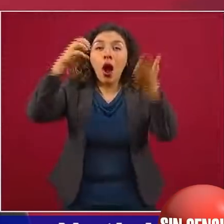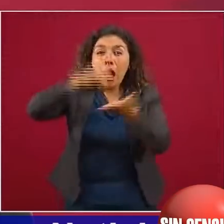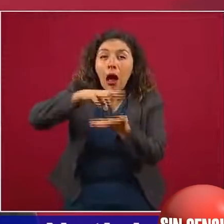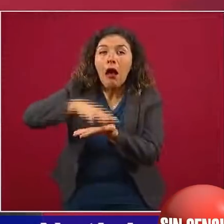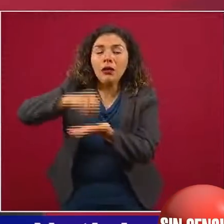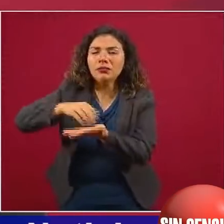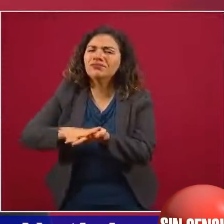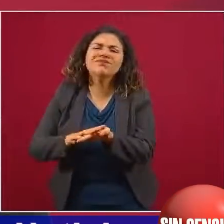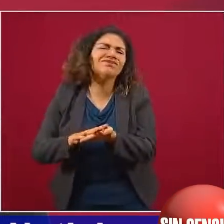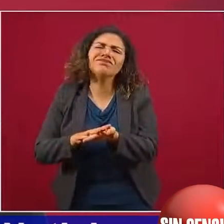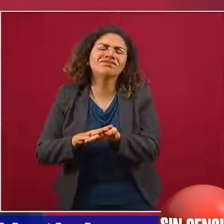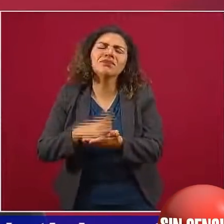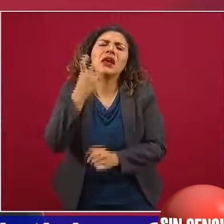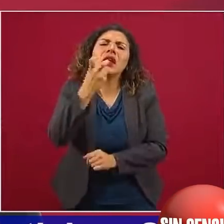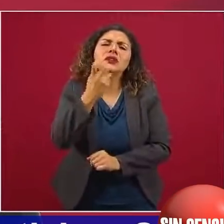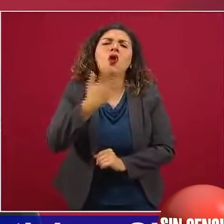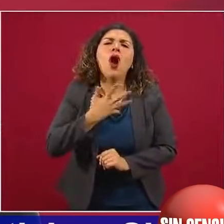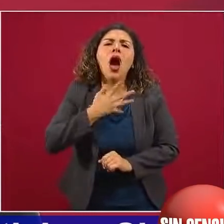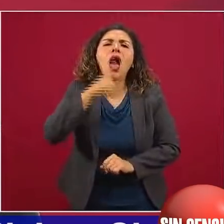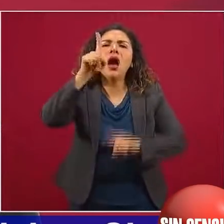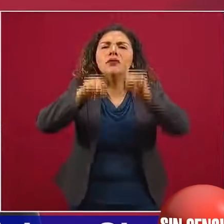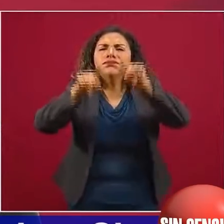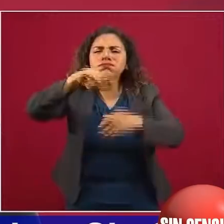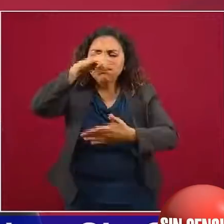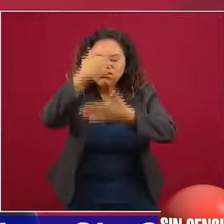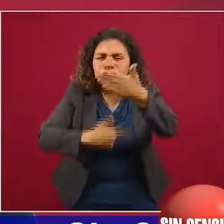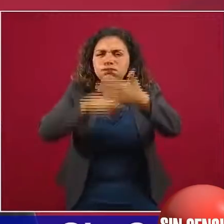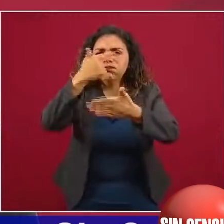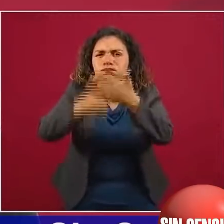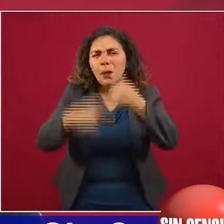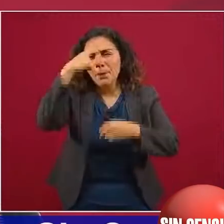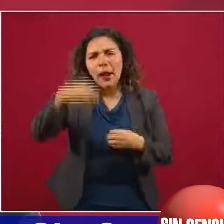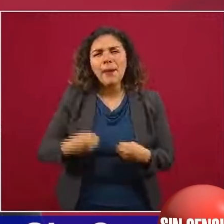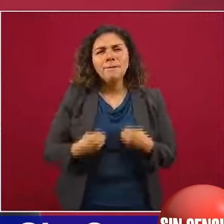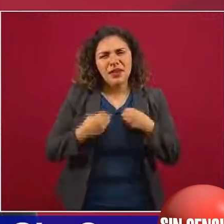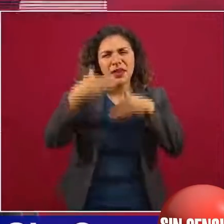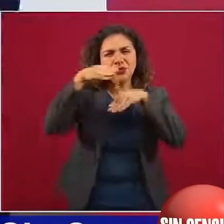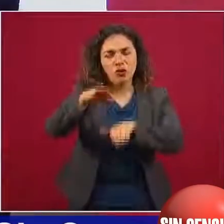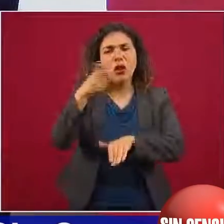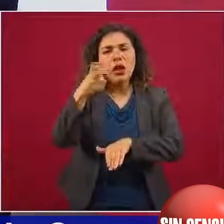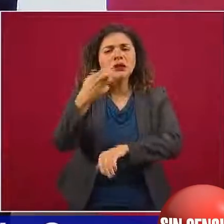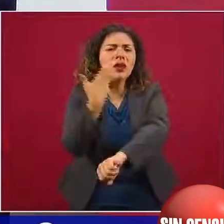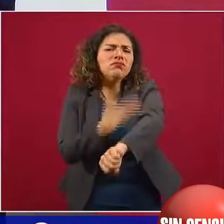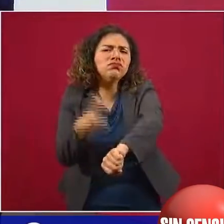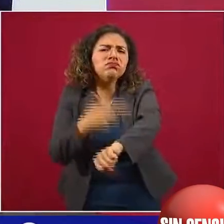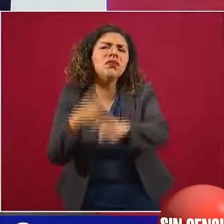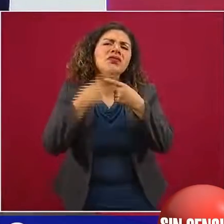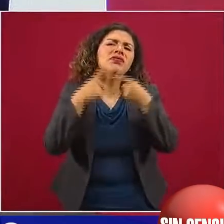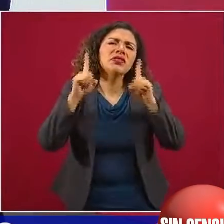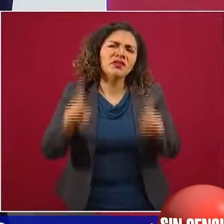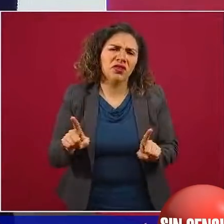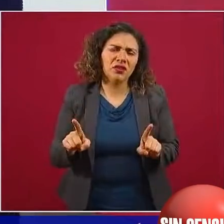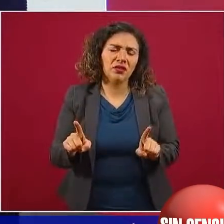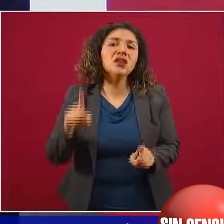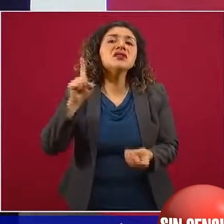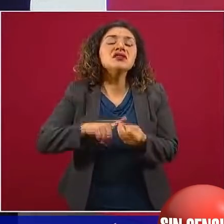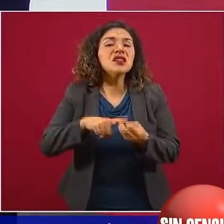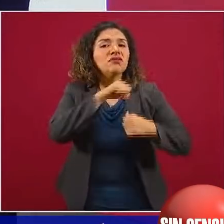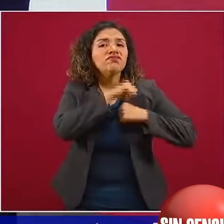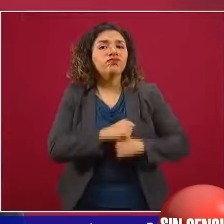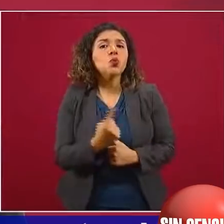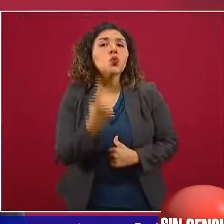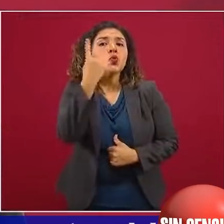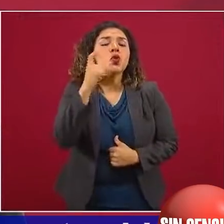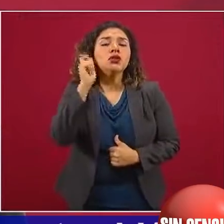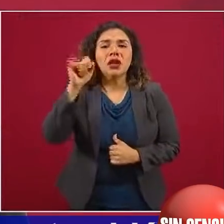casos. Para eso existen las estadísticas vitales que tienen otro procedimiento y hay una autoridad nacional que